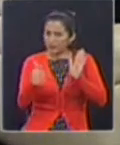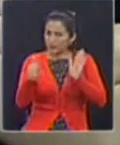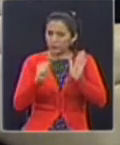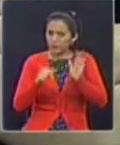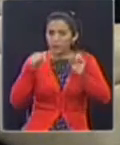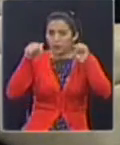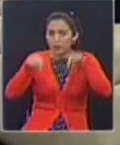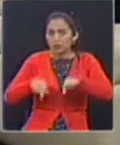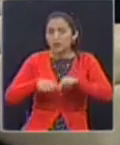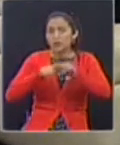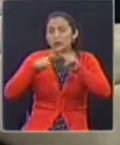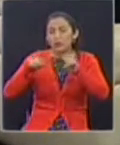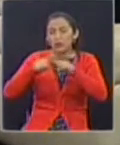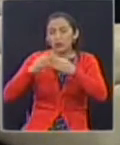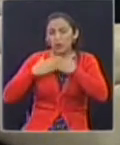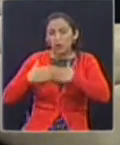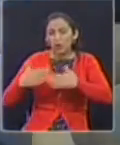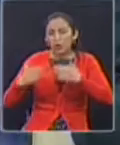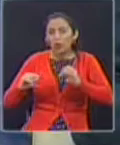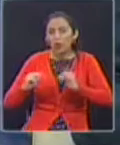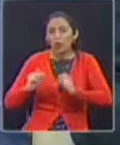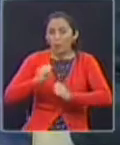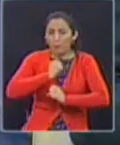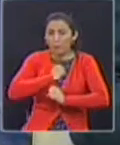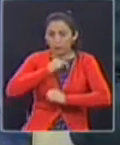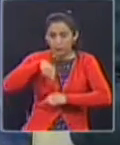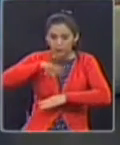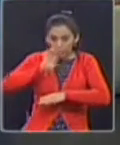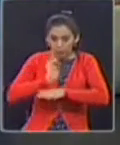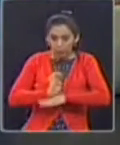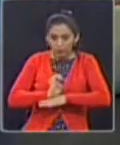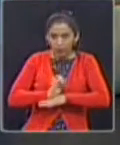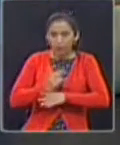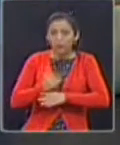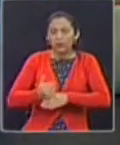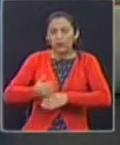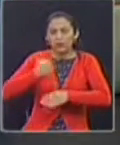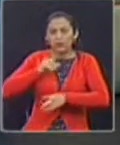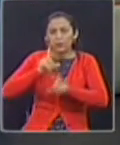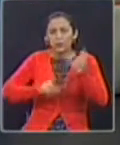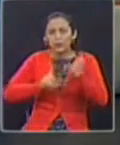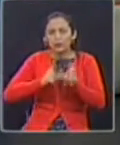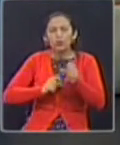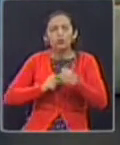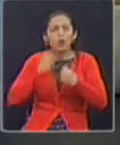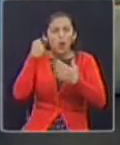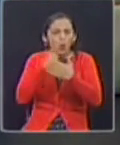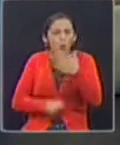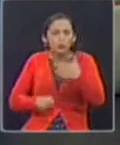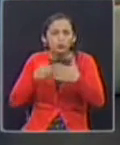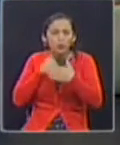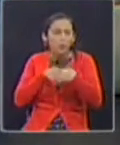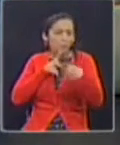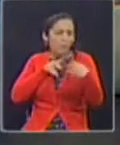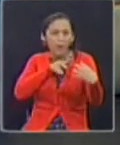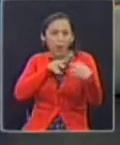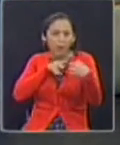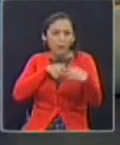patrimonio cultural, peor aún el patrimonio cultural que tiene que ver con nuestras luchas independentistas, con nuestras